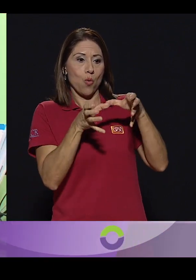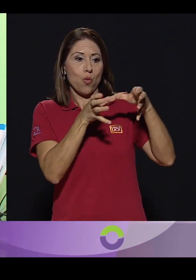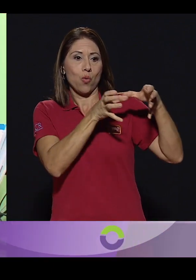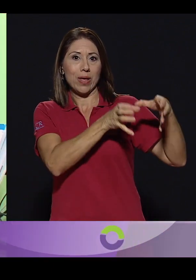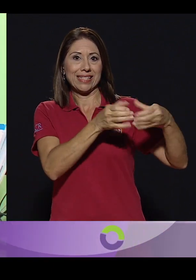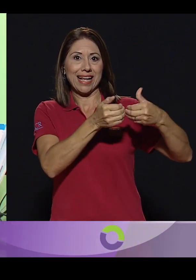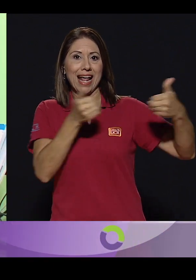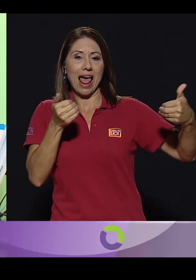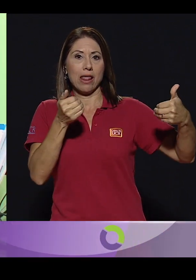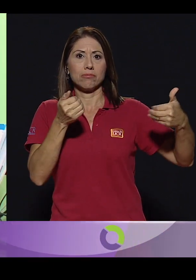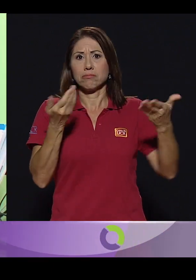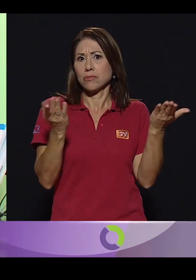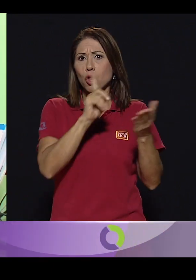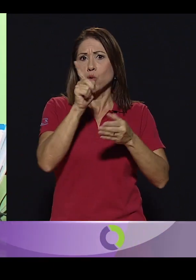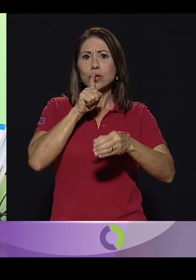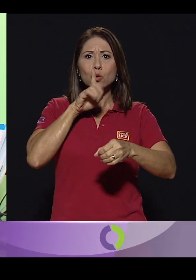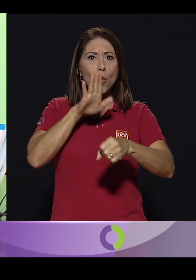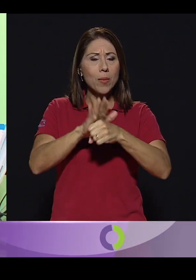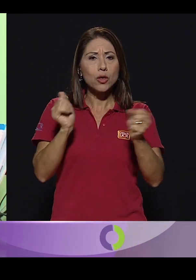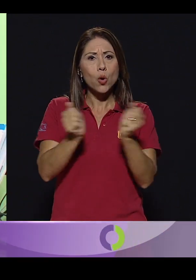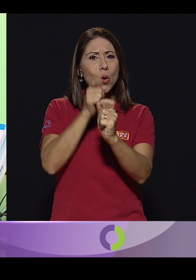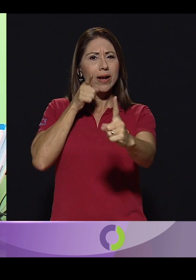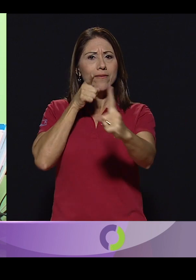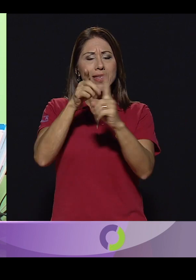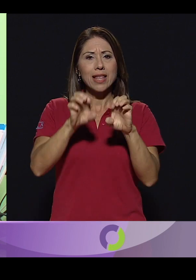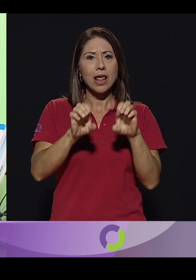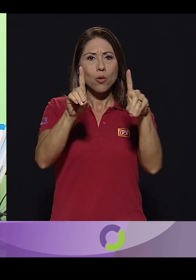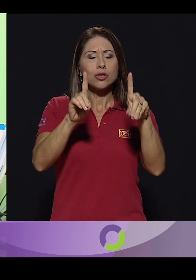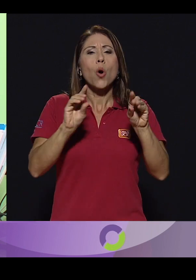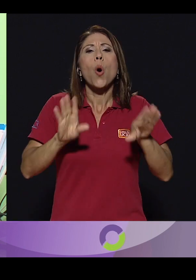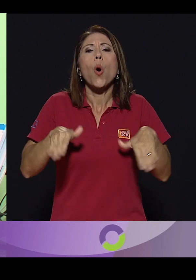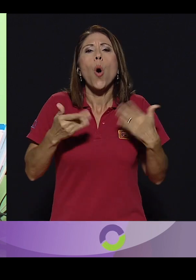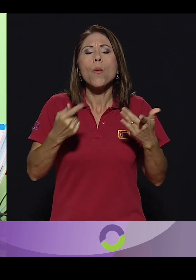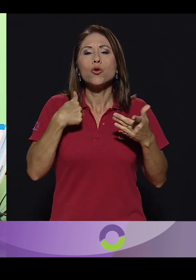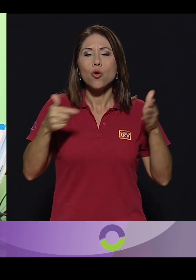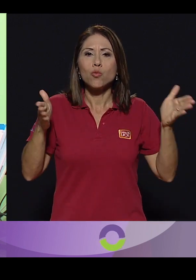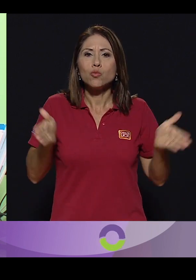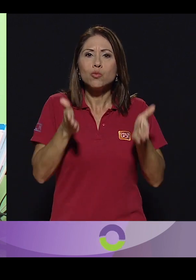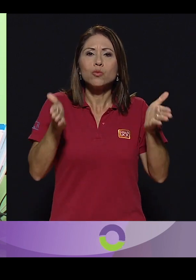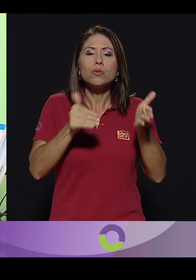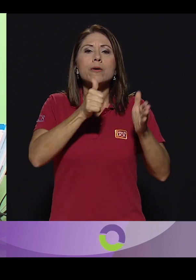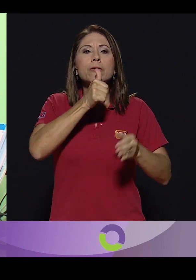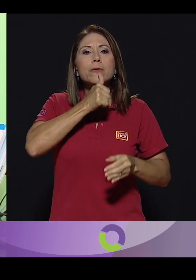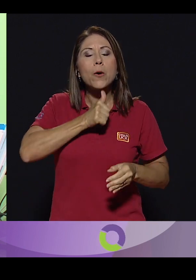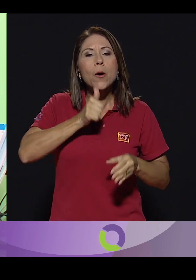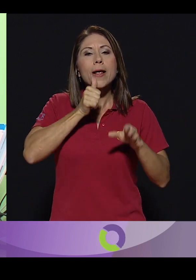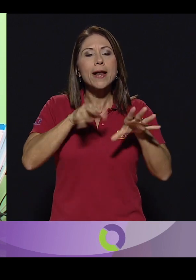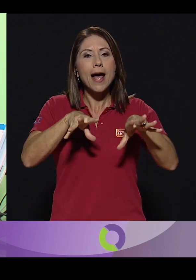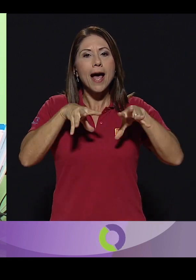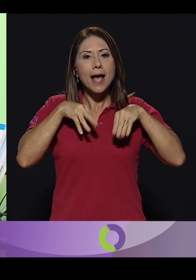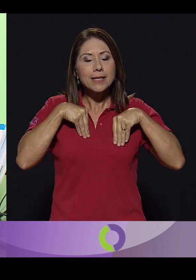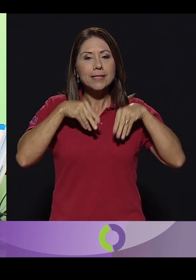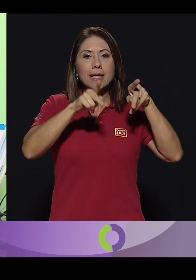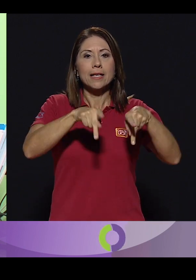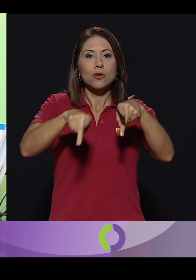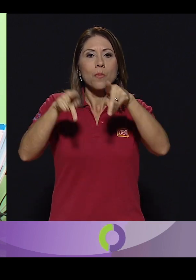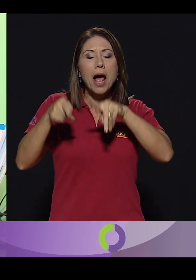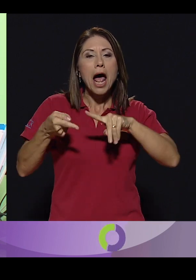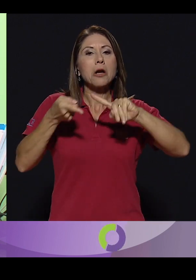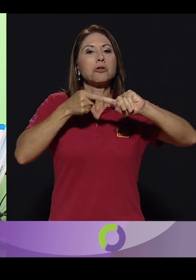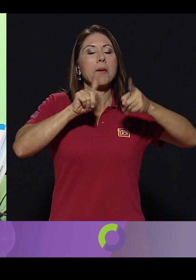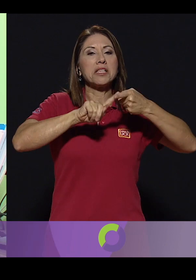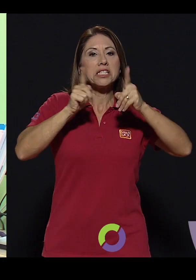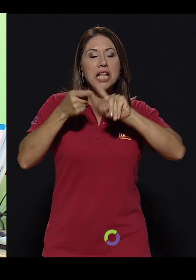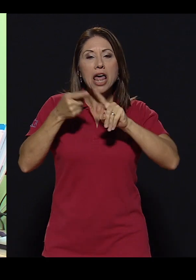simplemente no estoy cumpliendo con el fin de la educación como voy yo a fomentar la tolerancia entre los seres humanos y la amistad